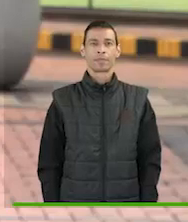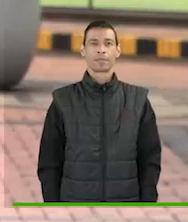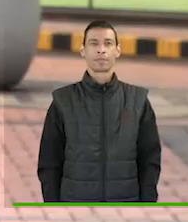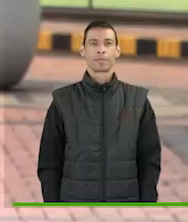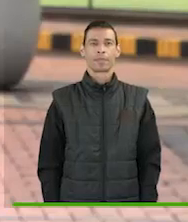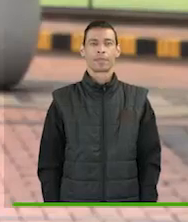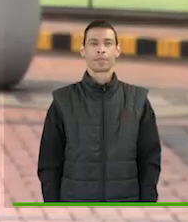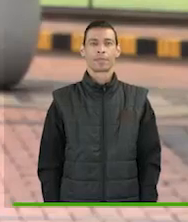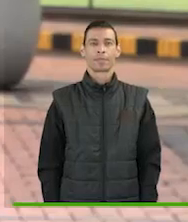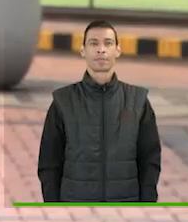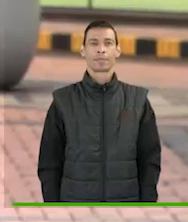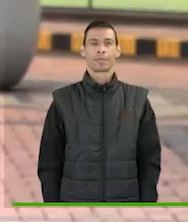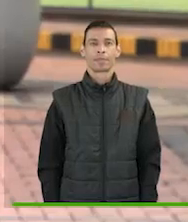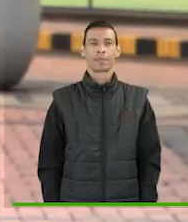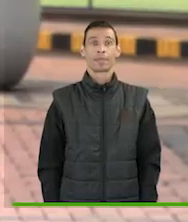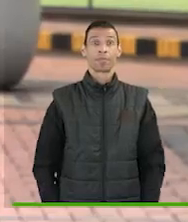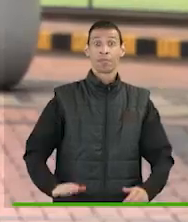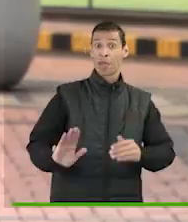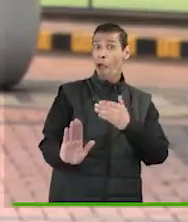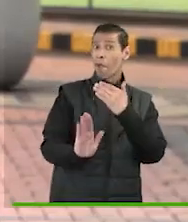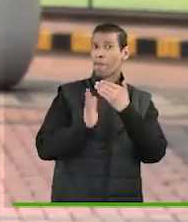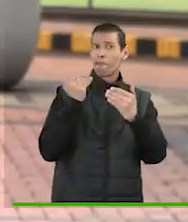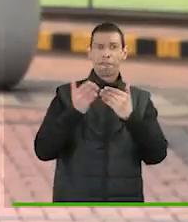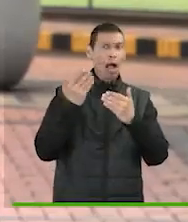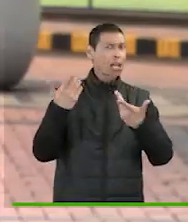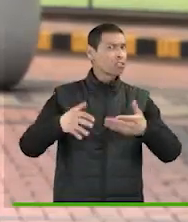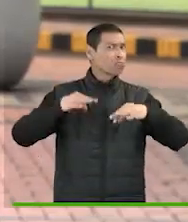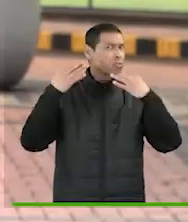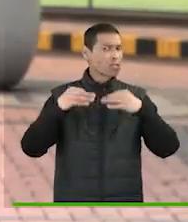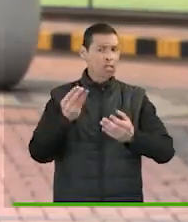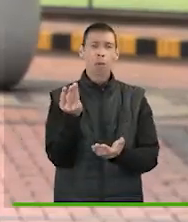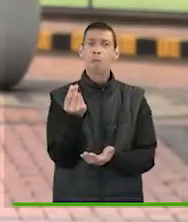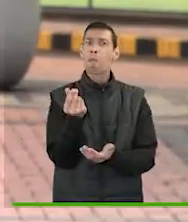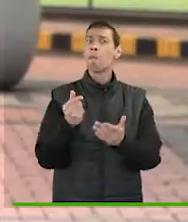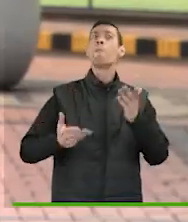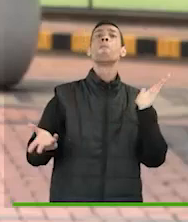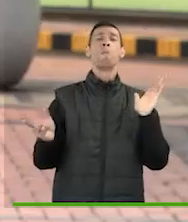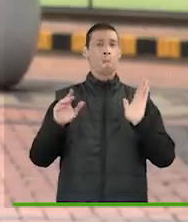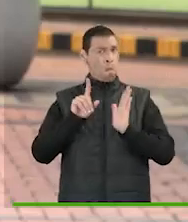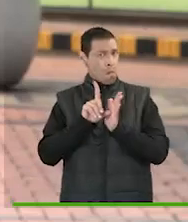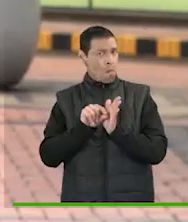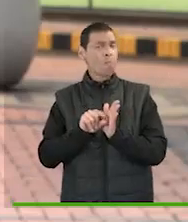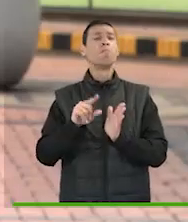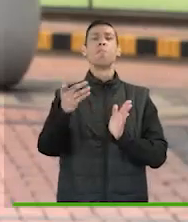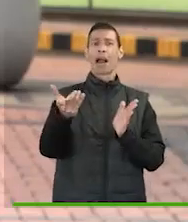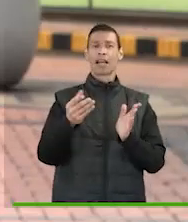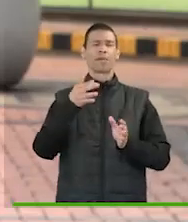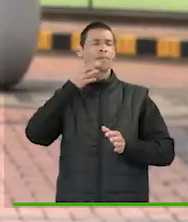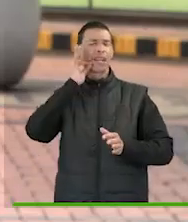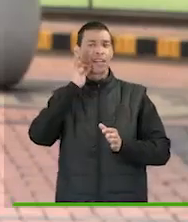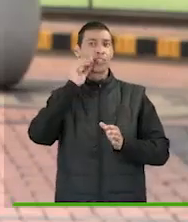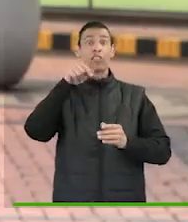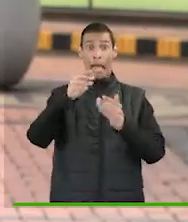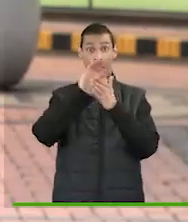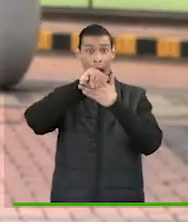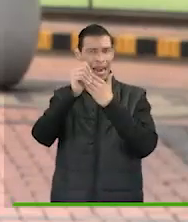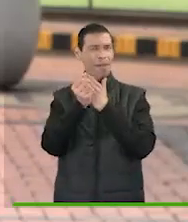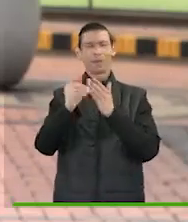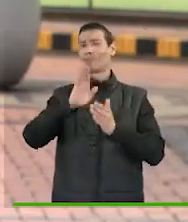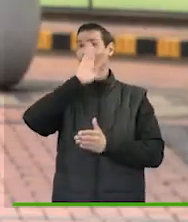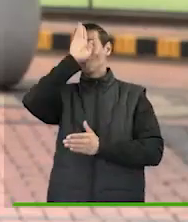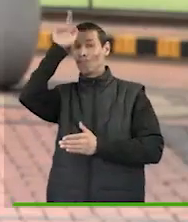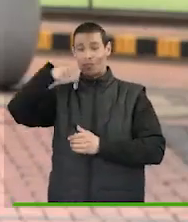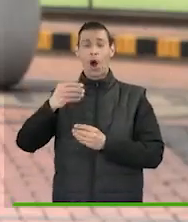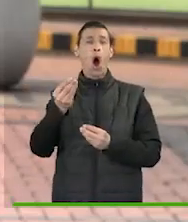fácil económica y deliciosa la arepa es la compañera infaltable de los hogares colombianos hoy en cena con el sena les enseñamos